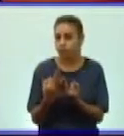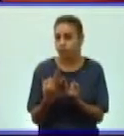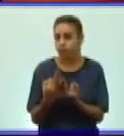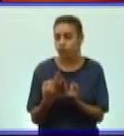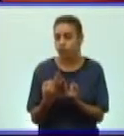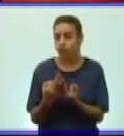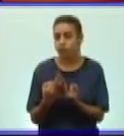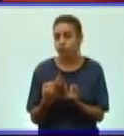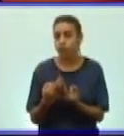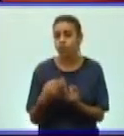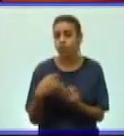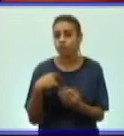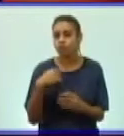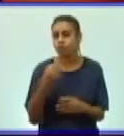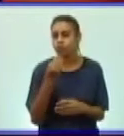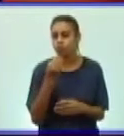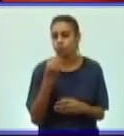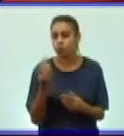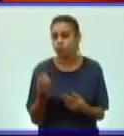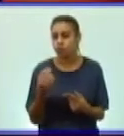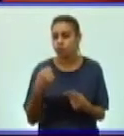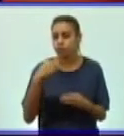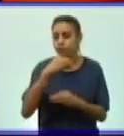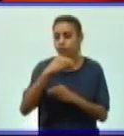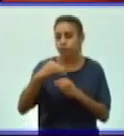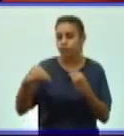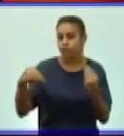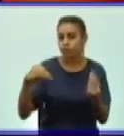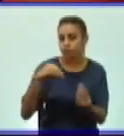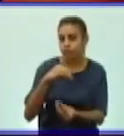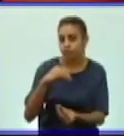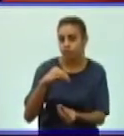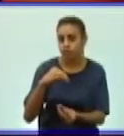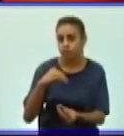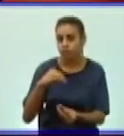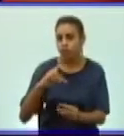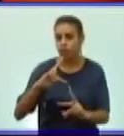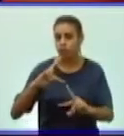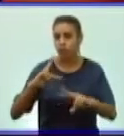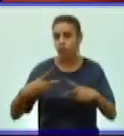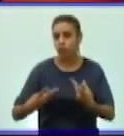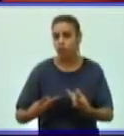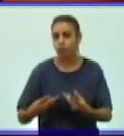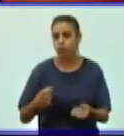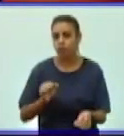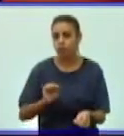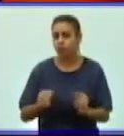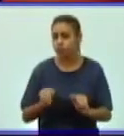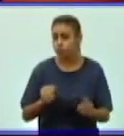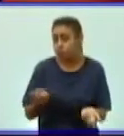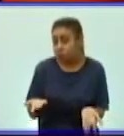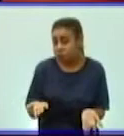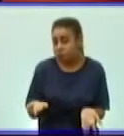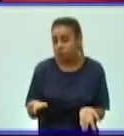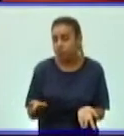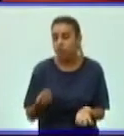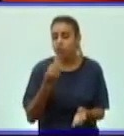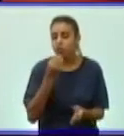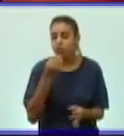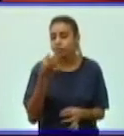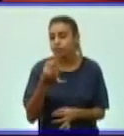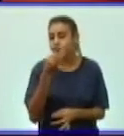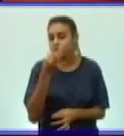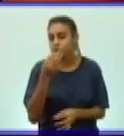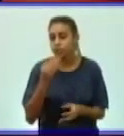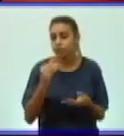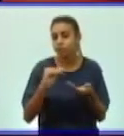fue una transición ese proceso o una vuelta al capitalismo? Realmente, bueno, ustedes quizás pudieron polemizar en familia y